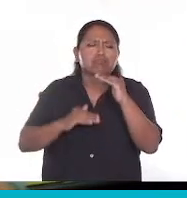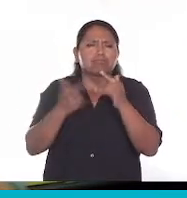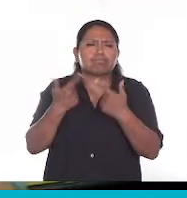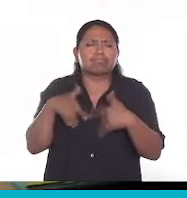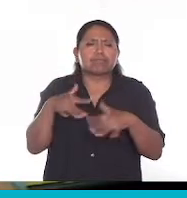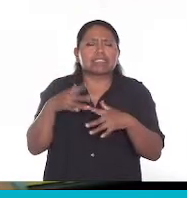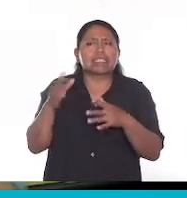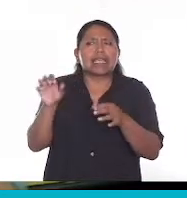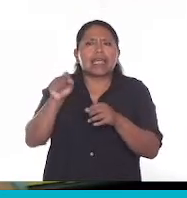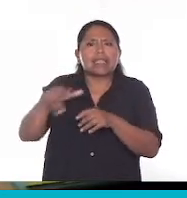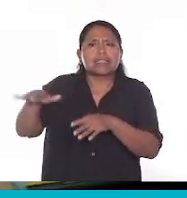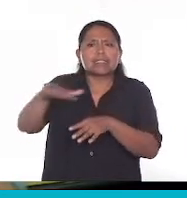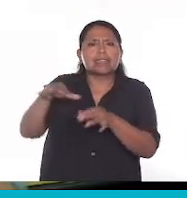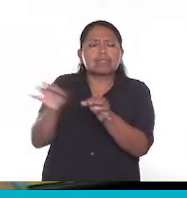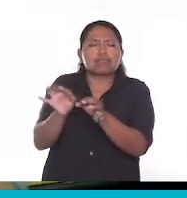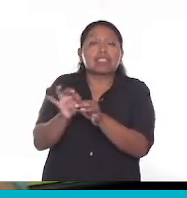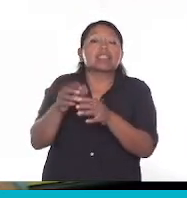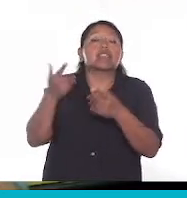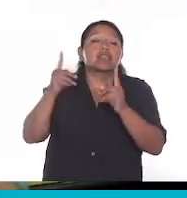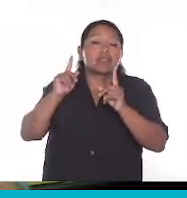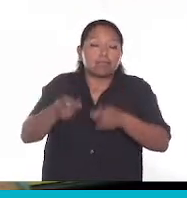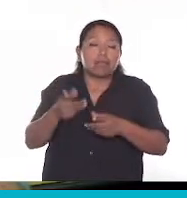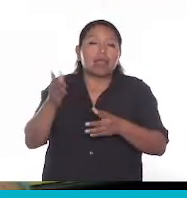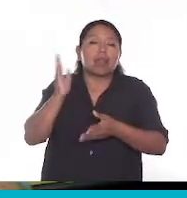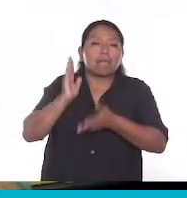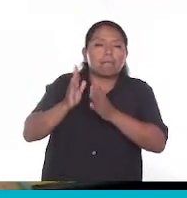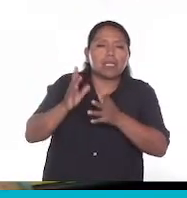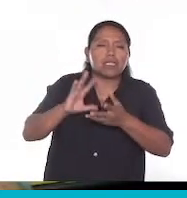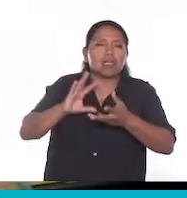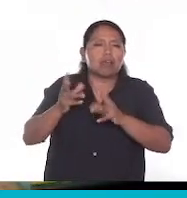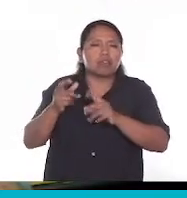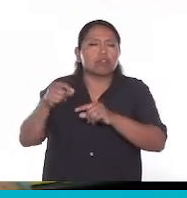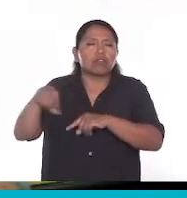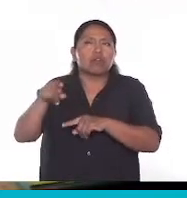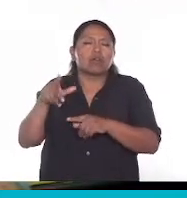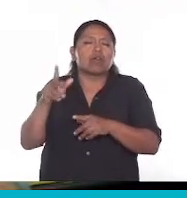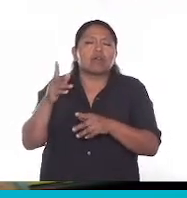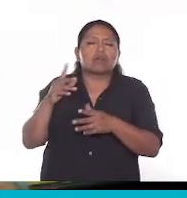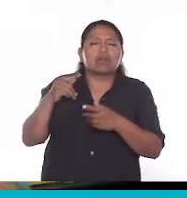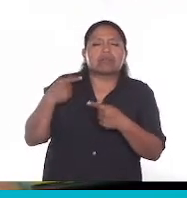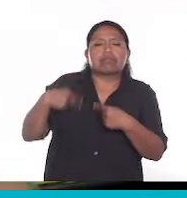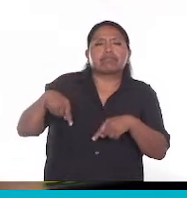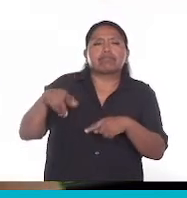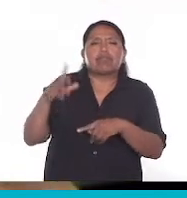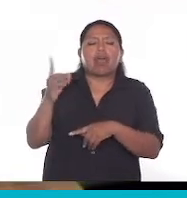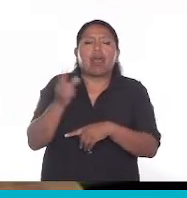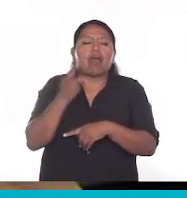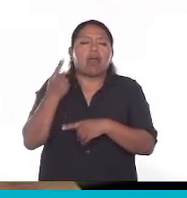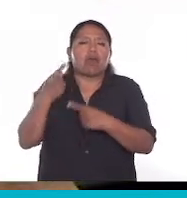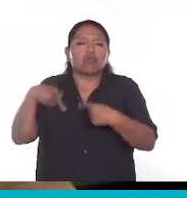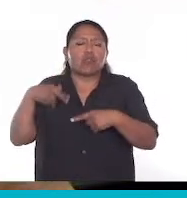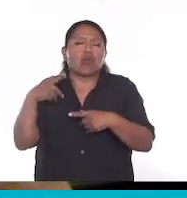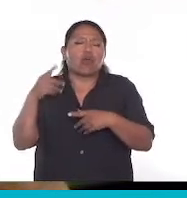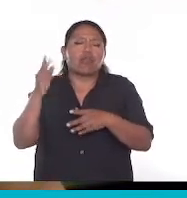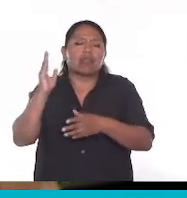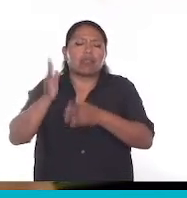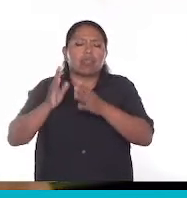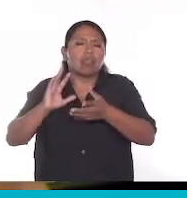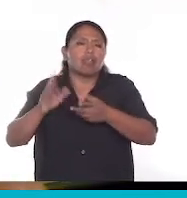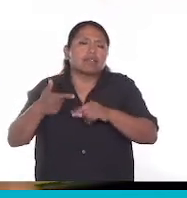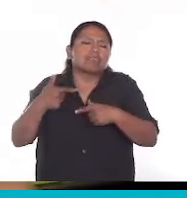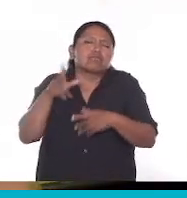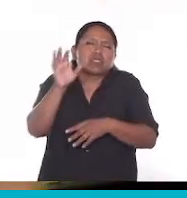y soportó también la inoperancia, los maltratos, los destratos de los integrantes de las Fuerzas Armadas, que bueno,